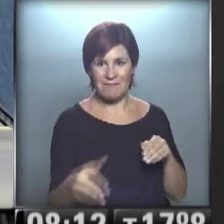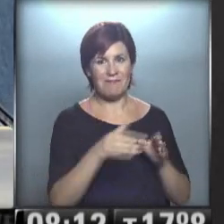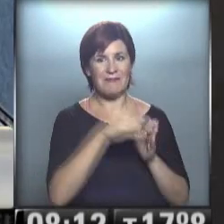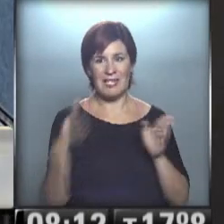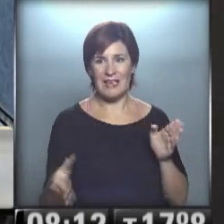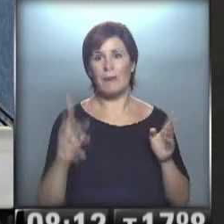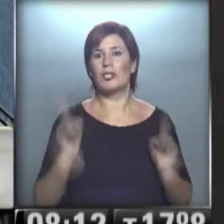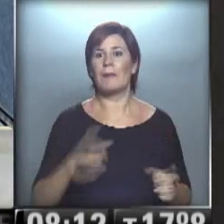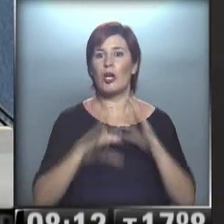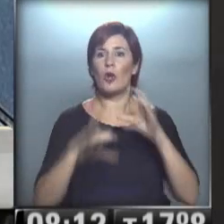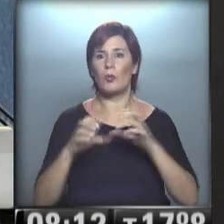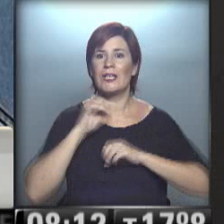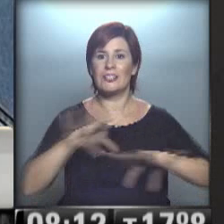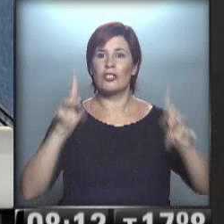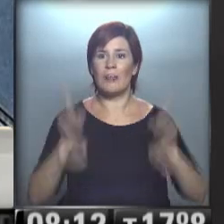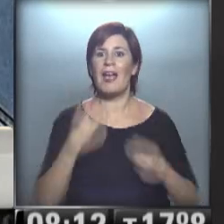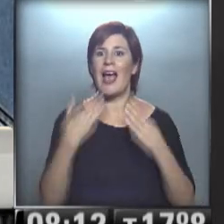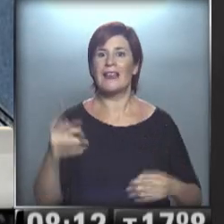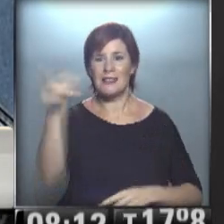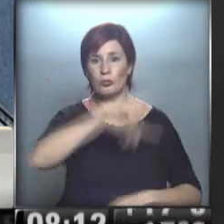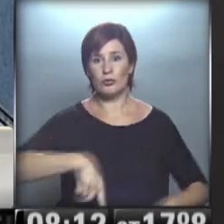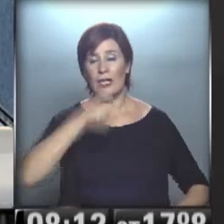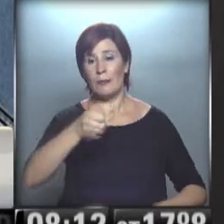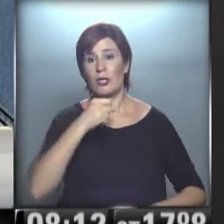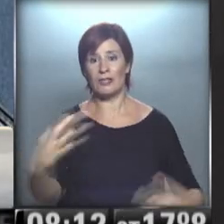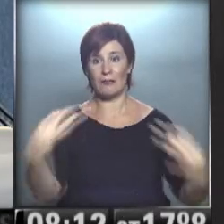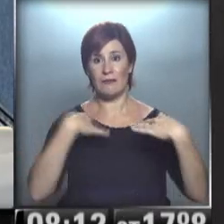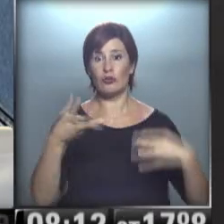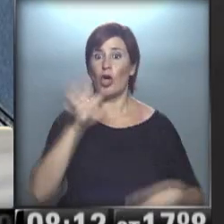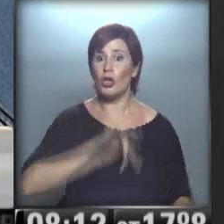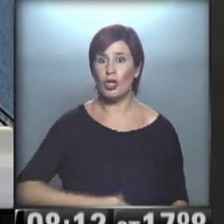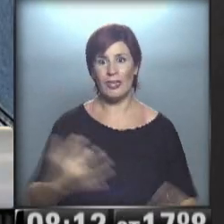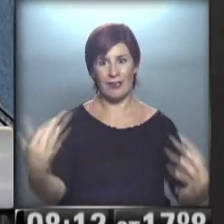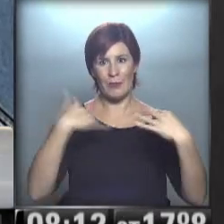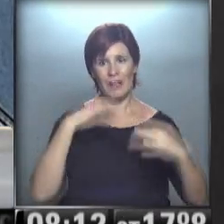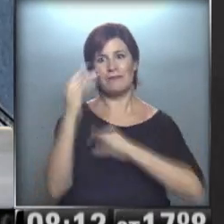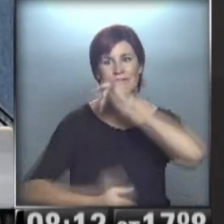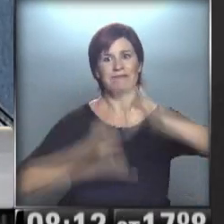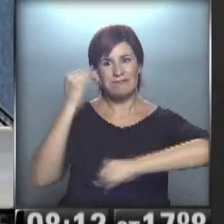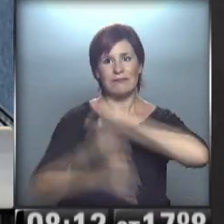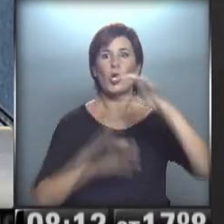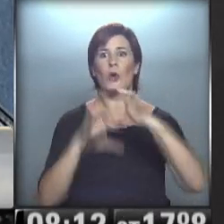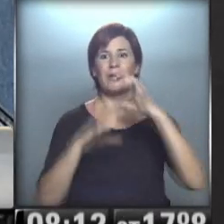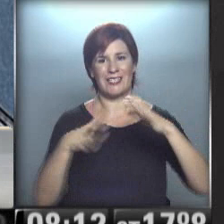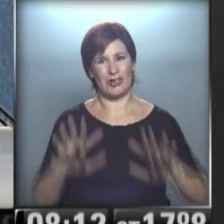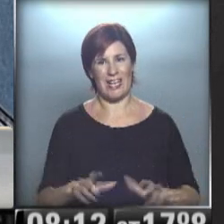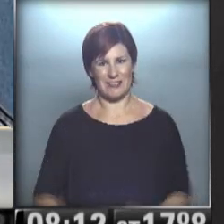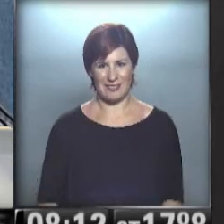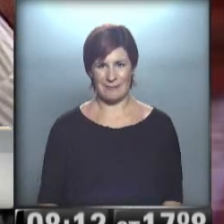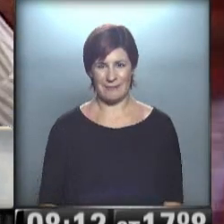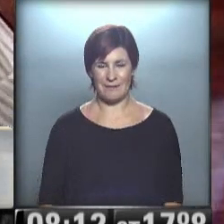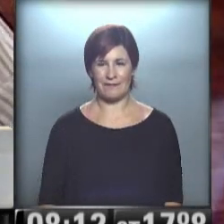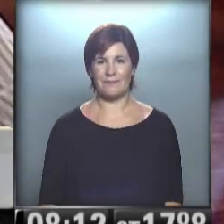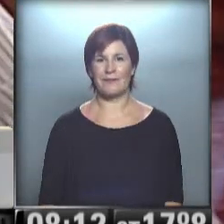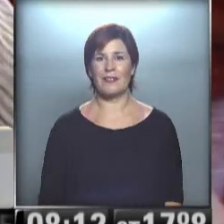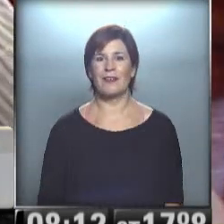comunicación y agradezco, por supuesto, a ustedes la gentileza de compartir todos los días este mecanismo de comunicación.